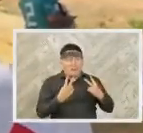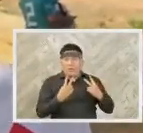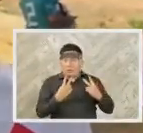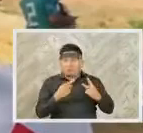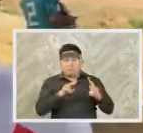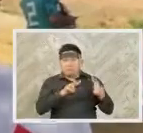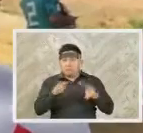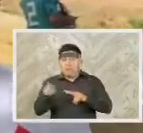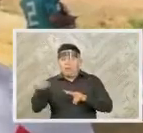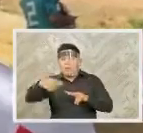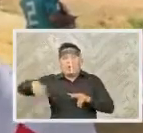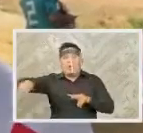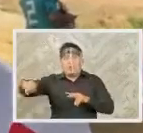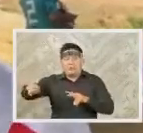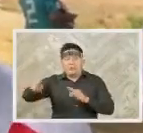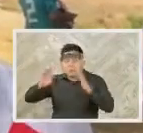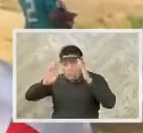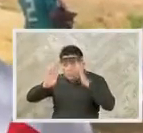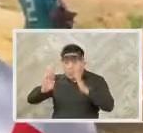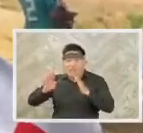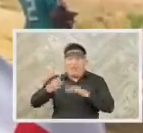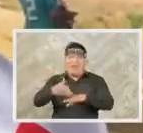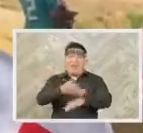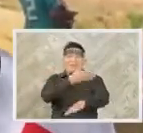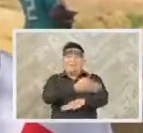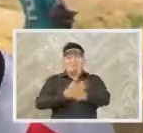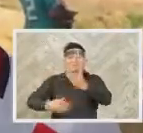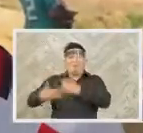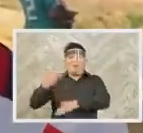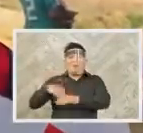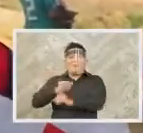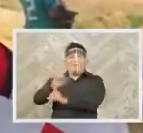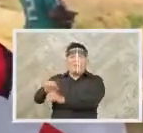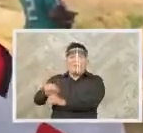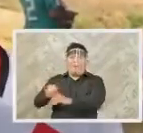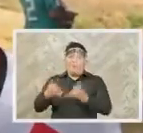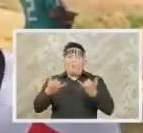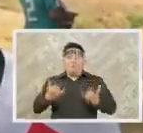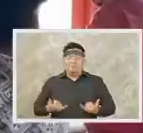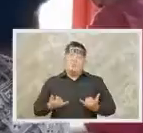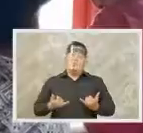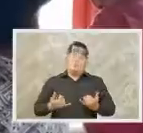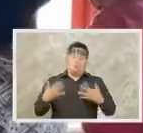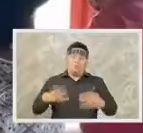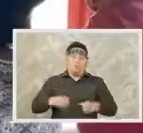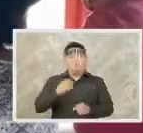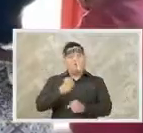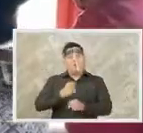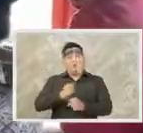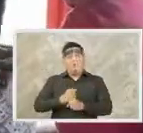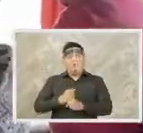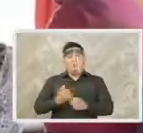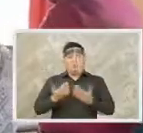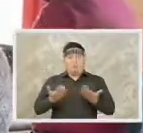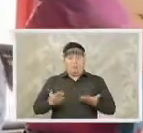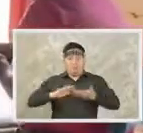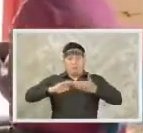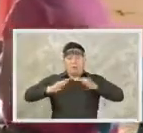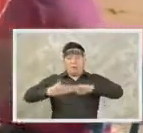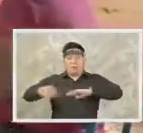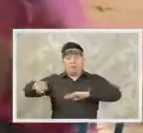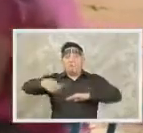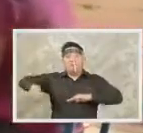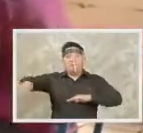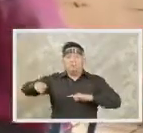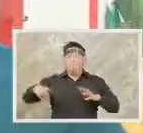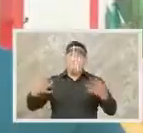estábamos demasiado abandonados, y que siga haciendo con otras labores más, porque esto en realidad es una comunidad que tiene todas las necesidades